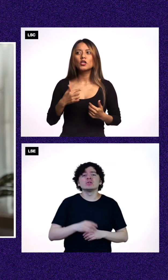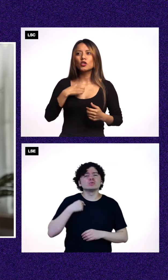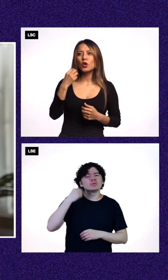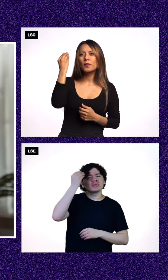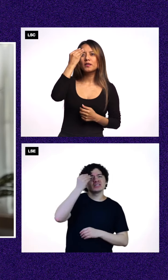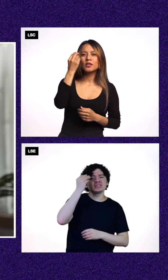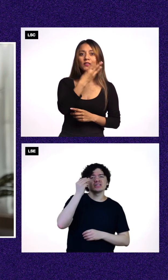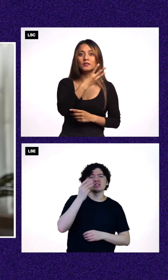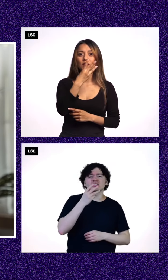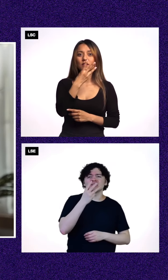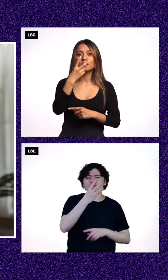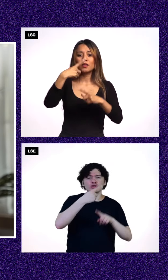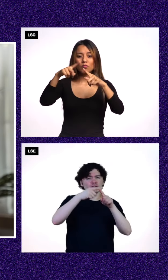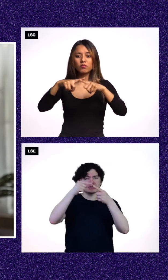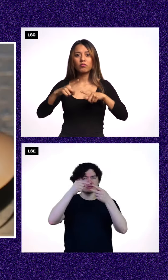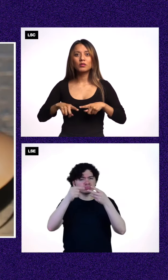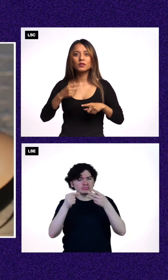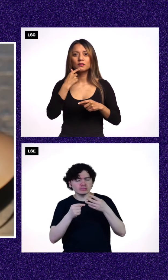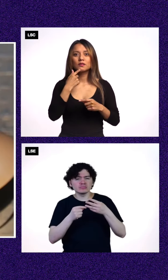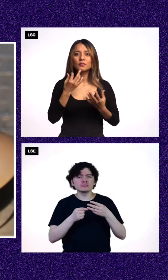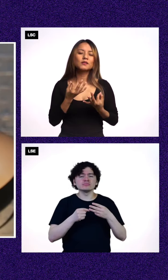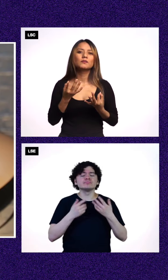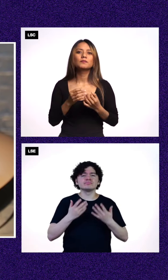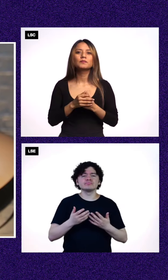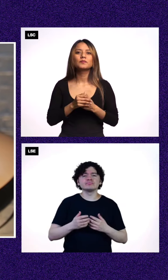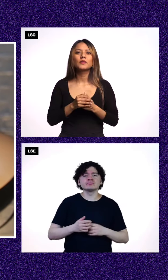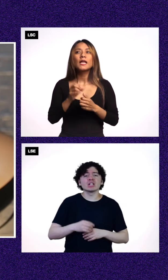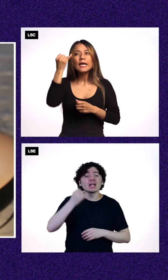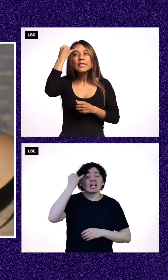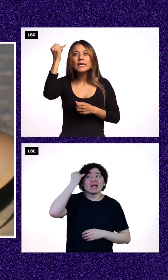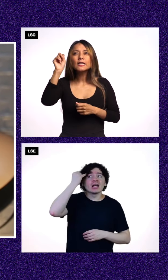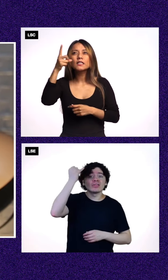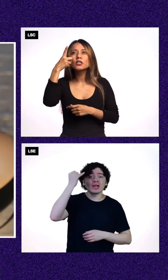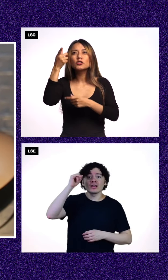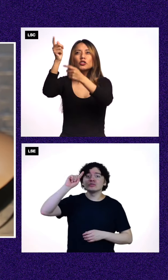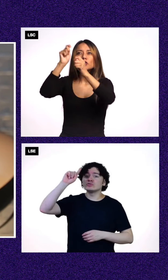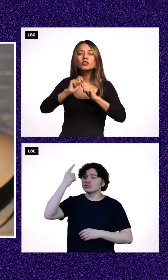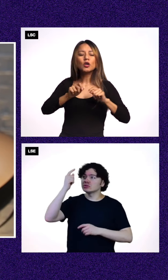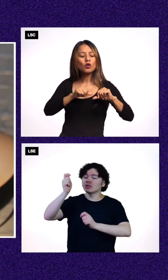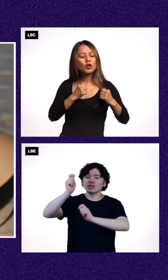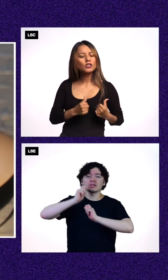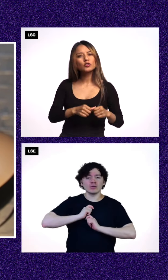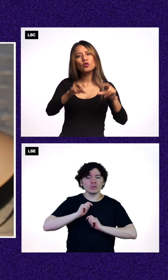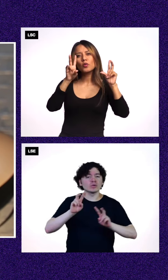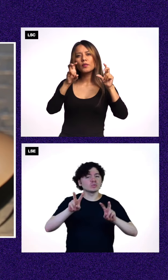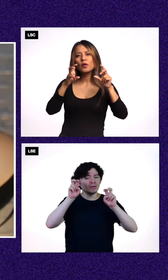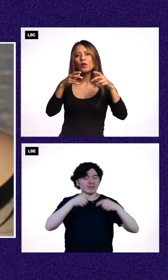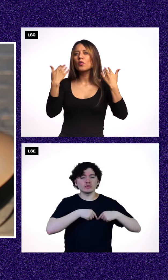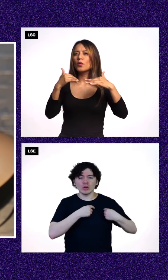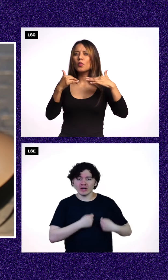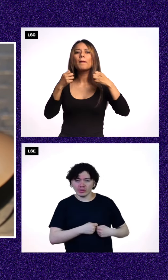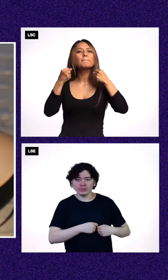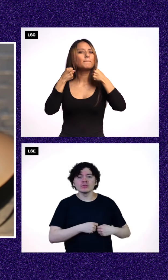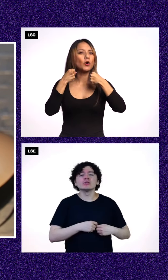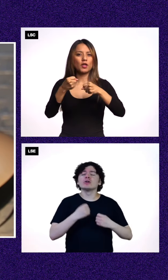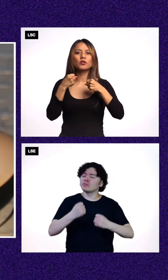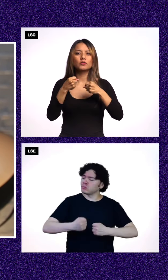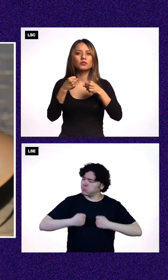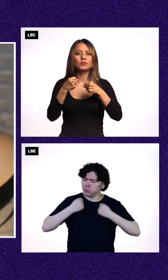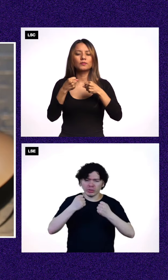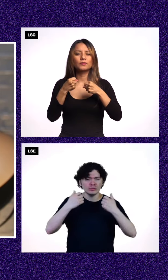tres cosas, la idea de que Dios nos da un nuevo corazón es tan poderosa. Tan